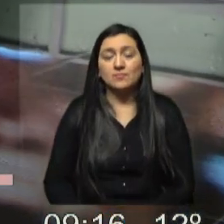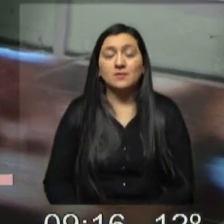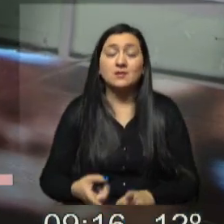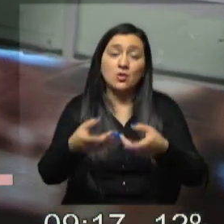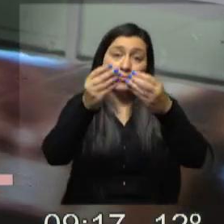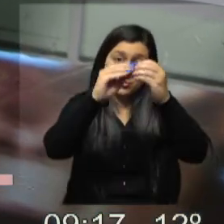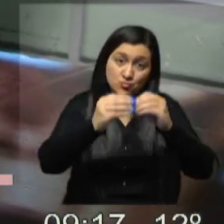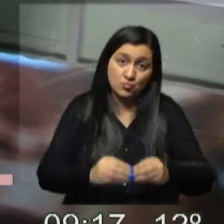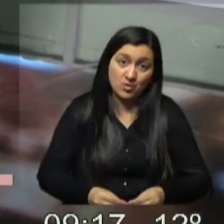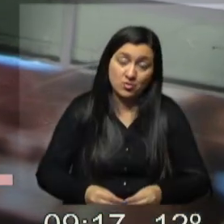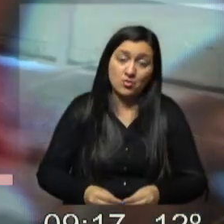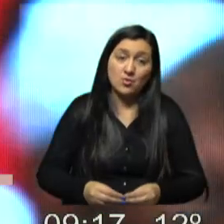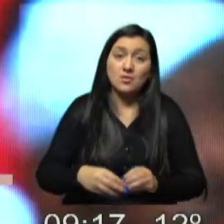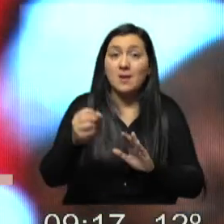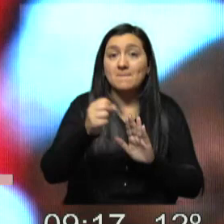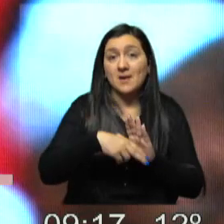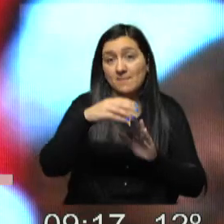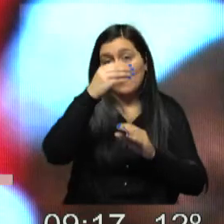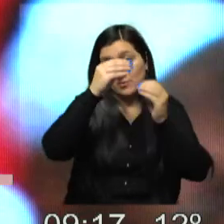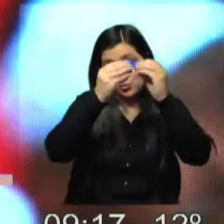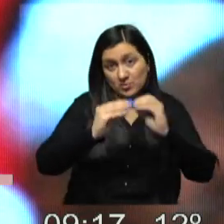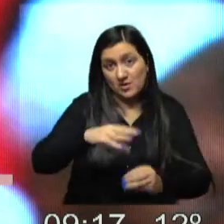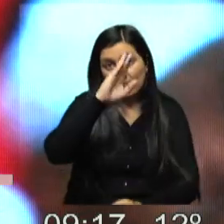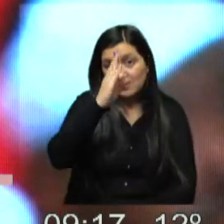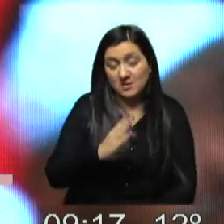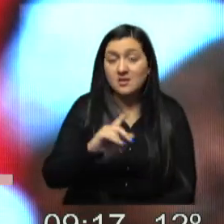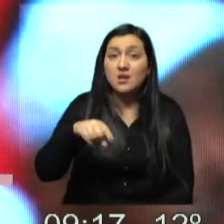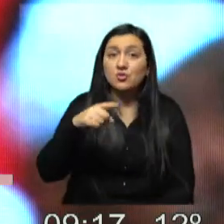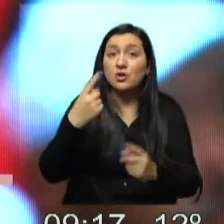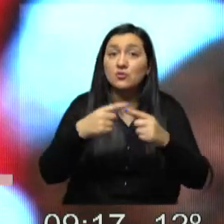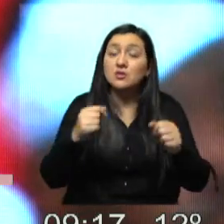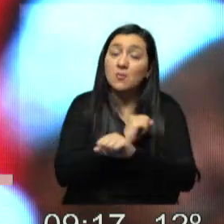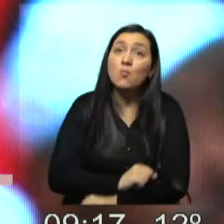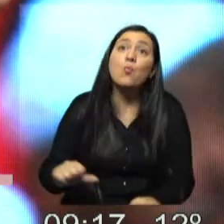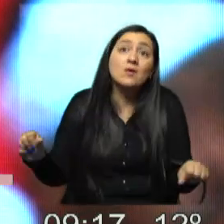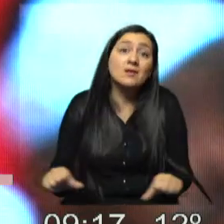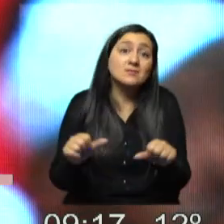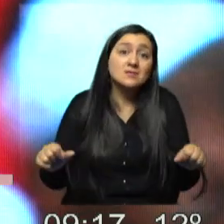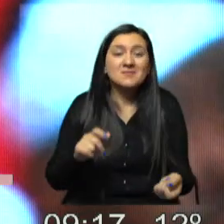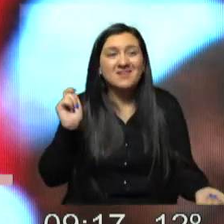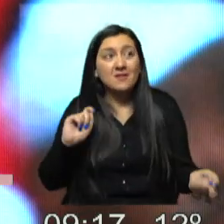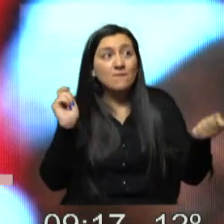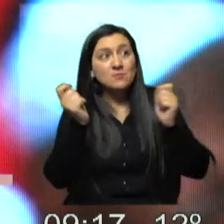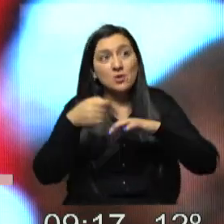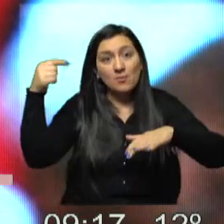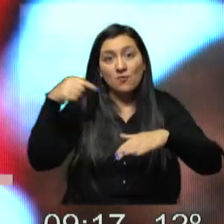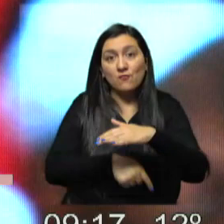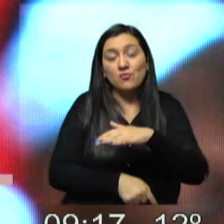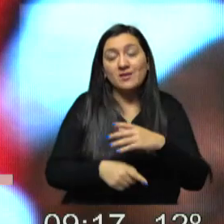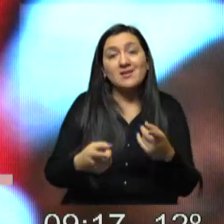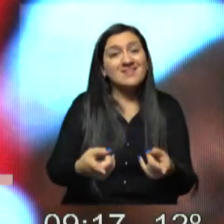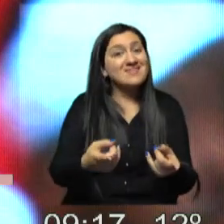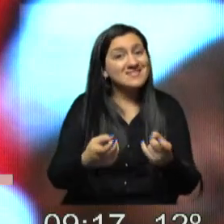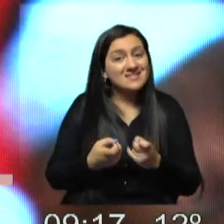presupuestaria del plan presupuestario en Brasil. Y hay otras cosas que podrían hacerse para hacer transformaciones más profundas que